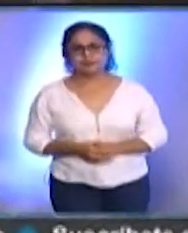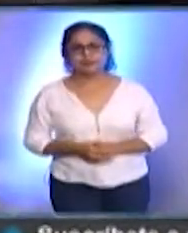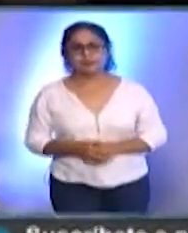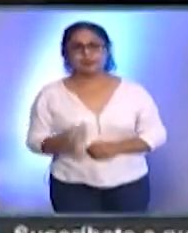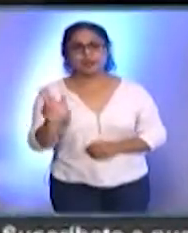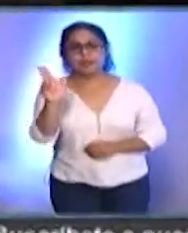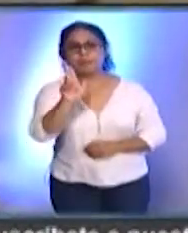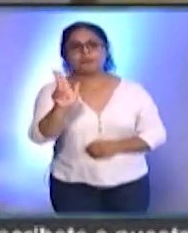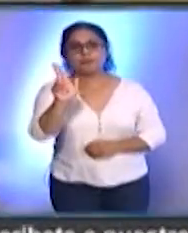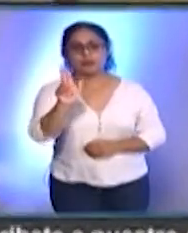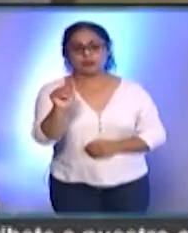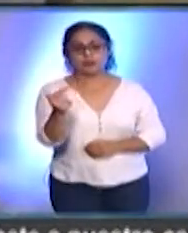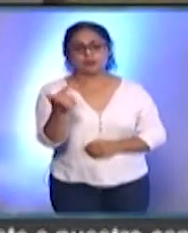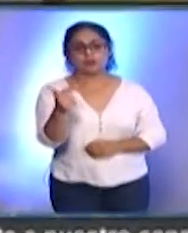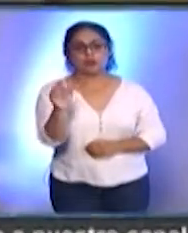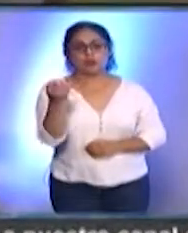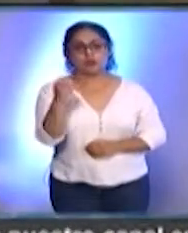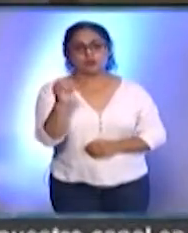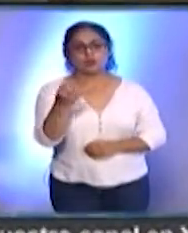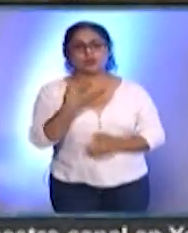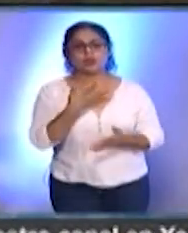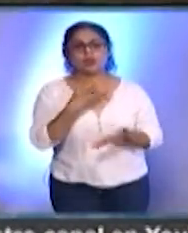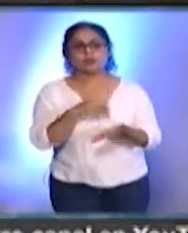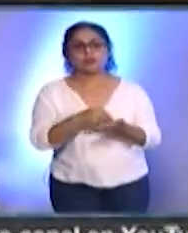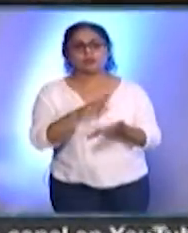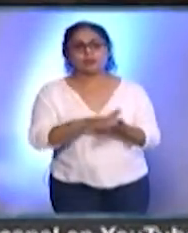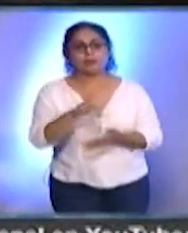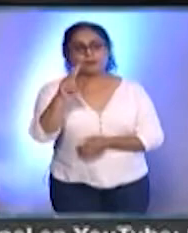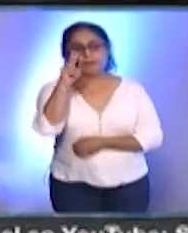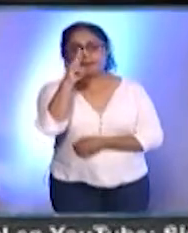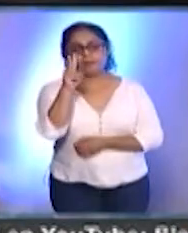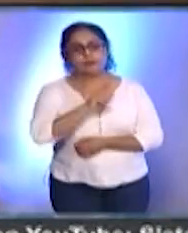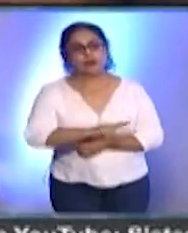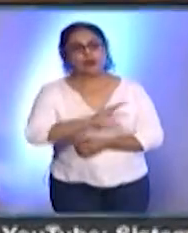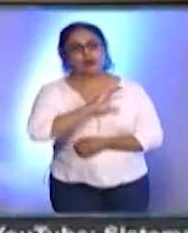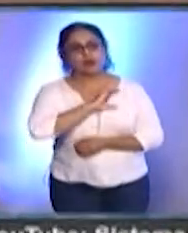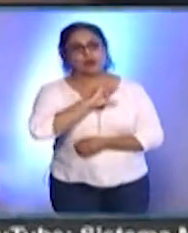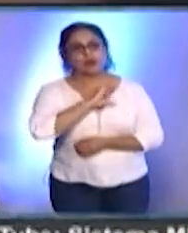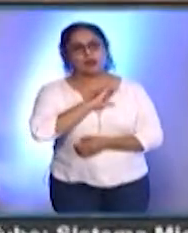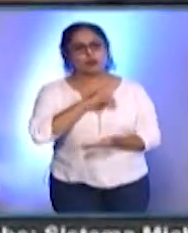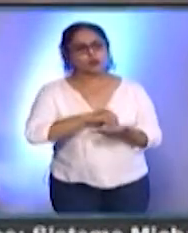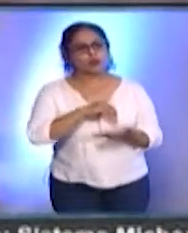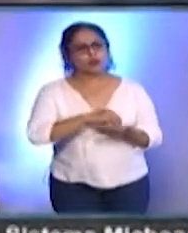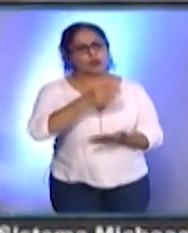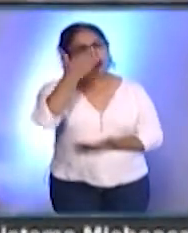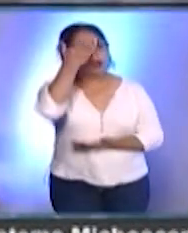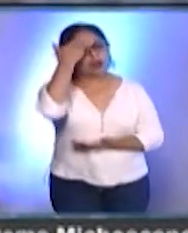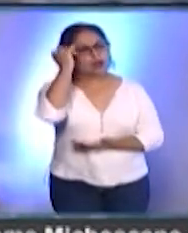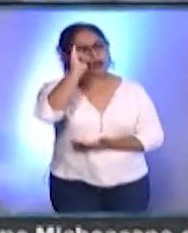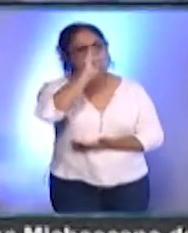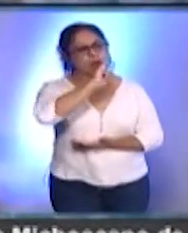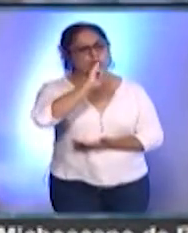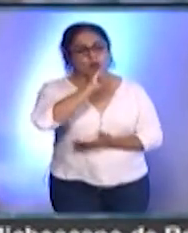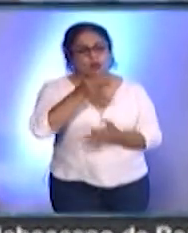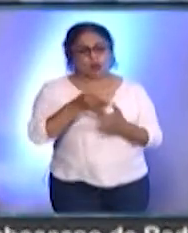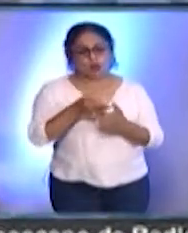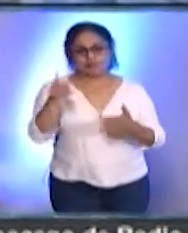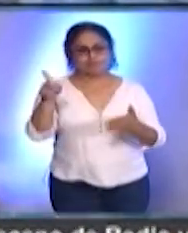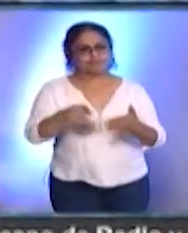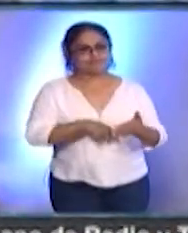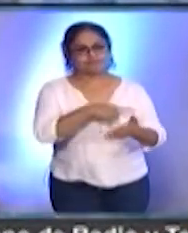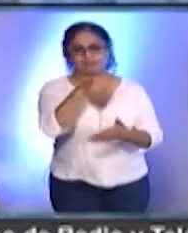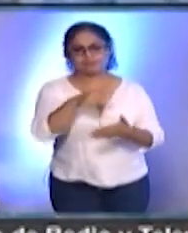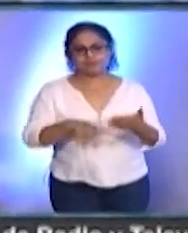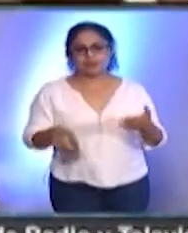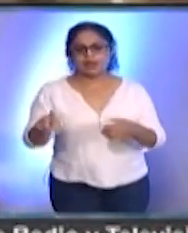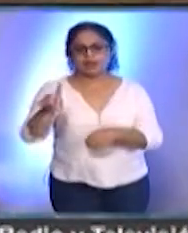Este martes es 12 de octubre y hay en este México querido quien aún no sabe que hoy ya no se conmemora el Día de la Raza,